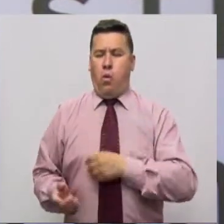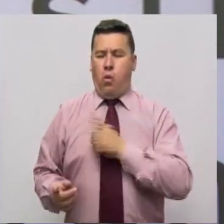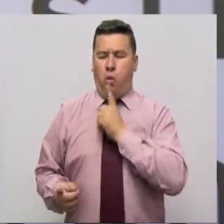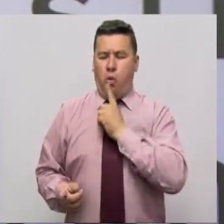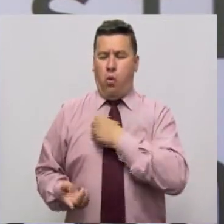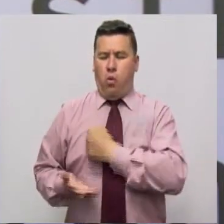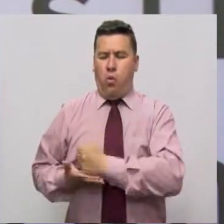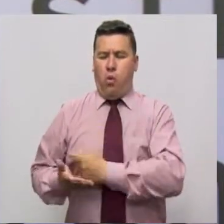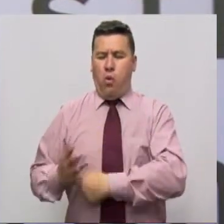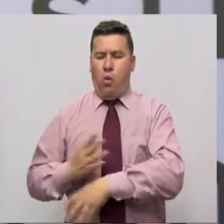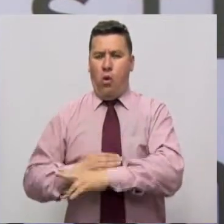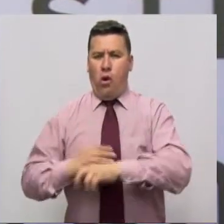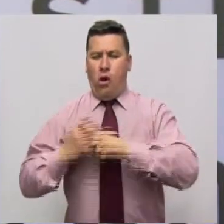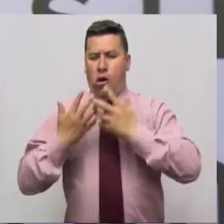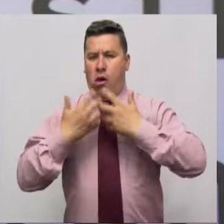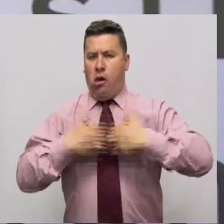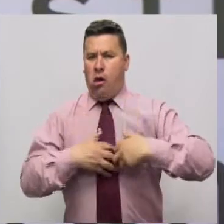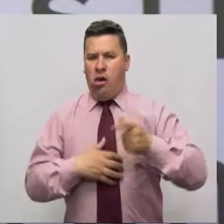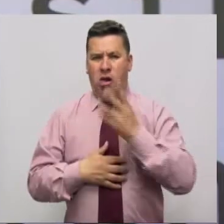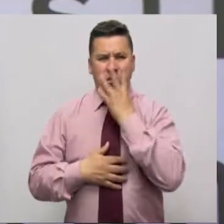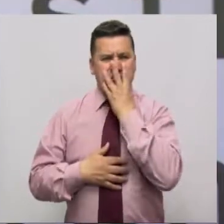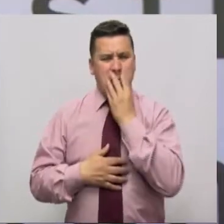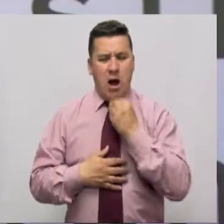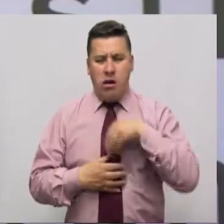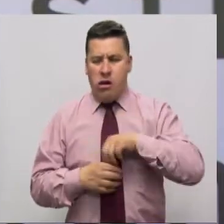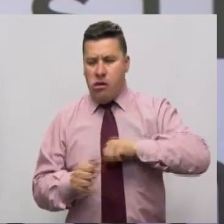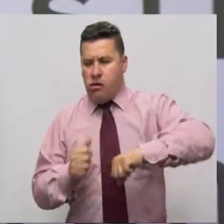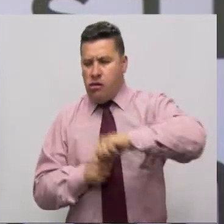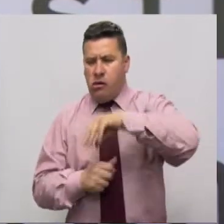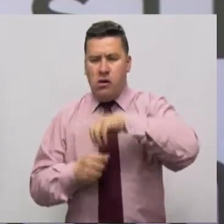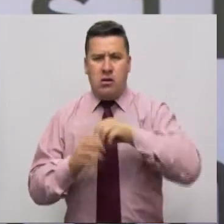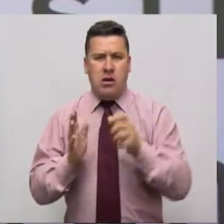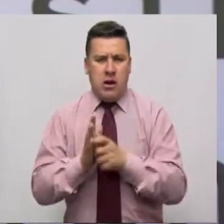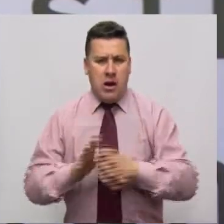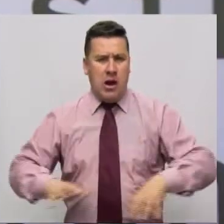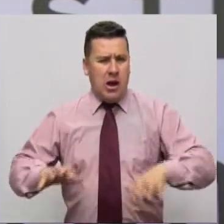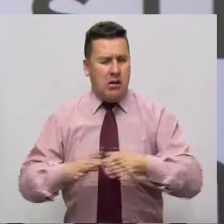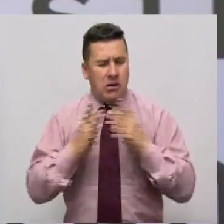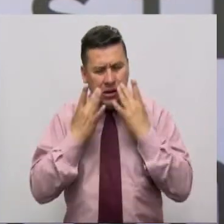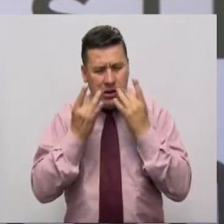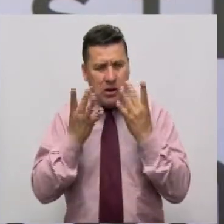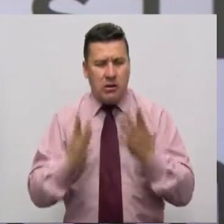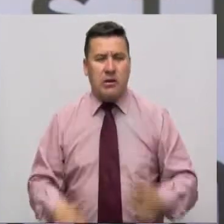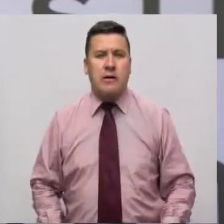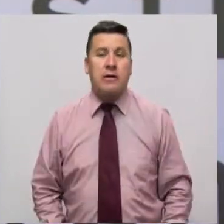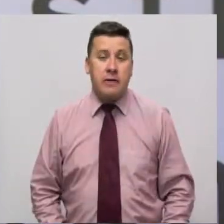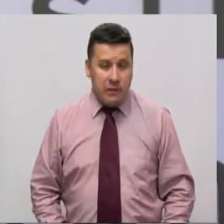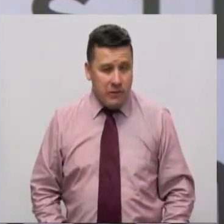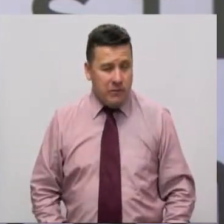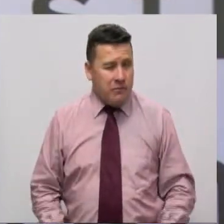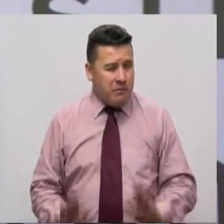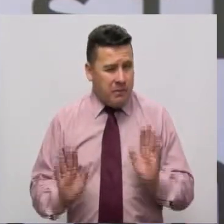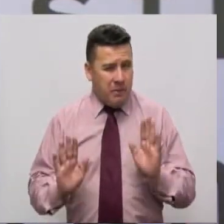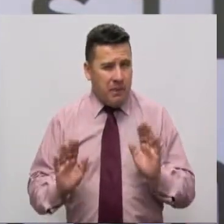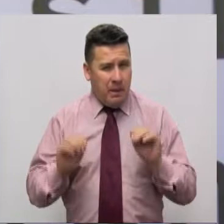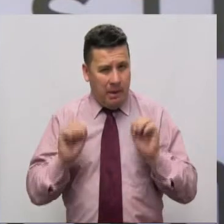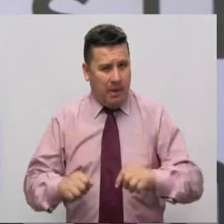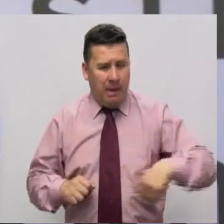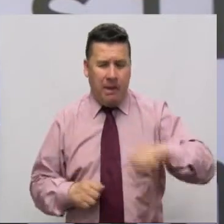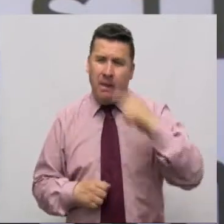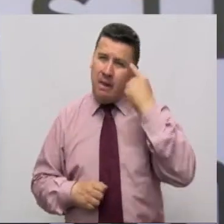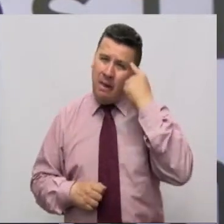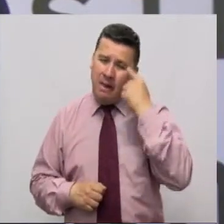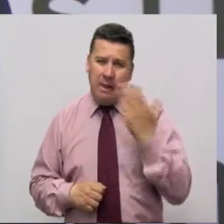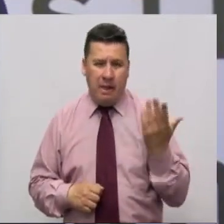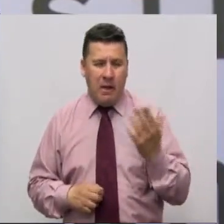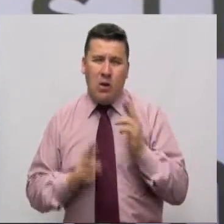los hilos de las empresas criminales en esta actividad tan cruel? ¿Será que